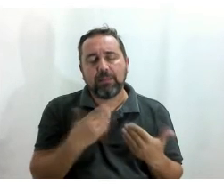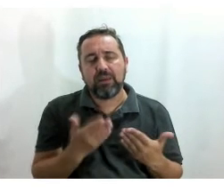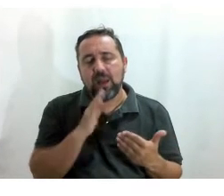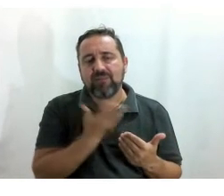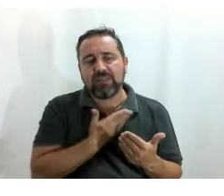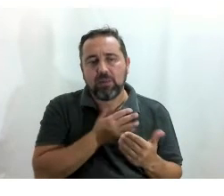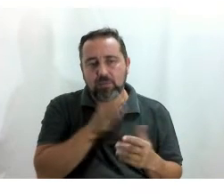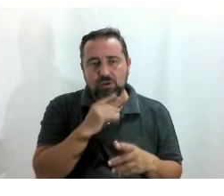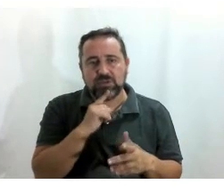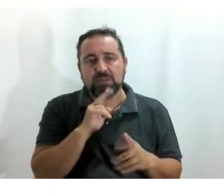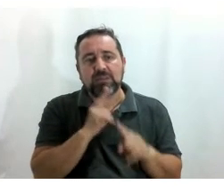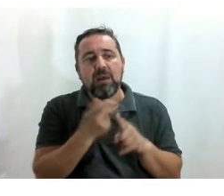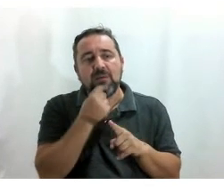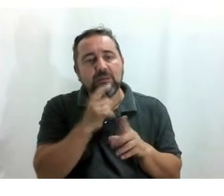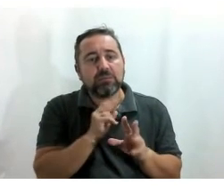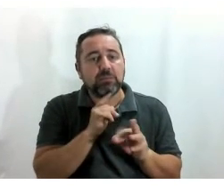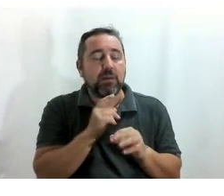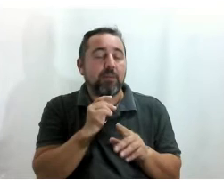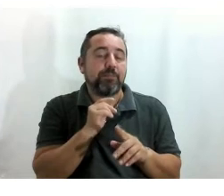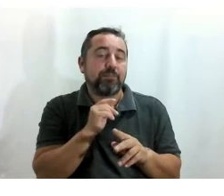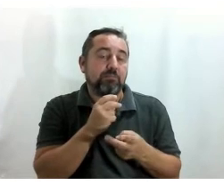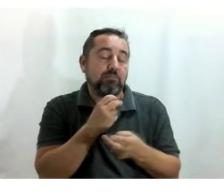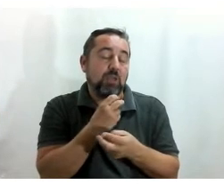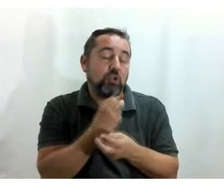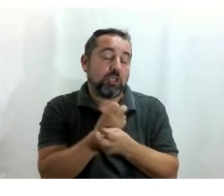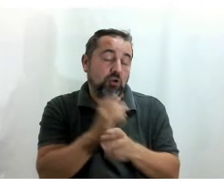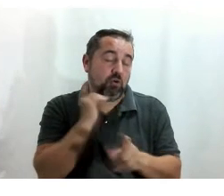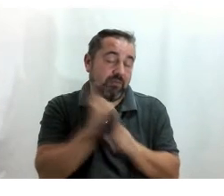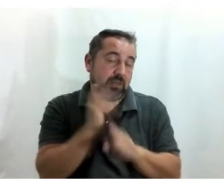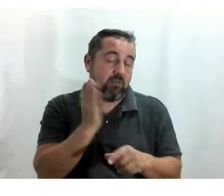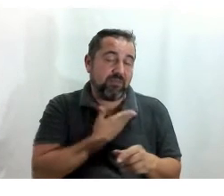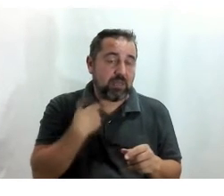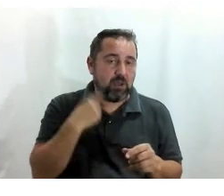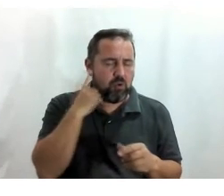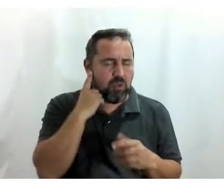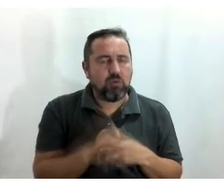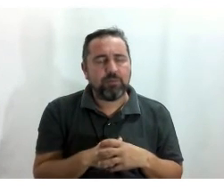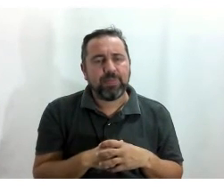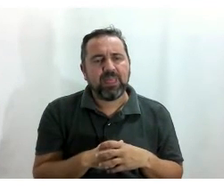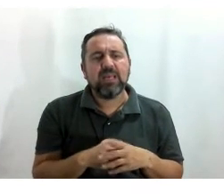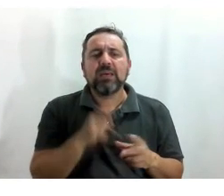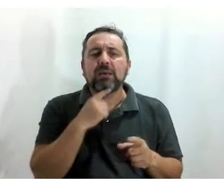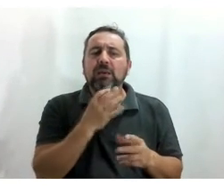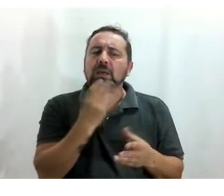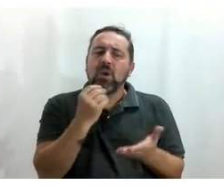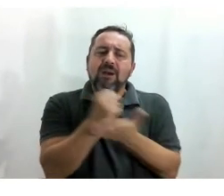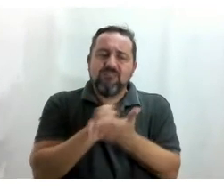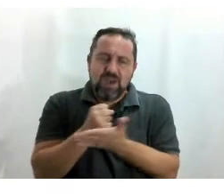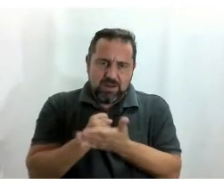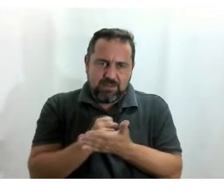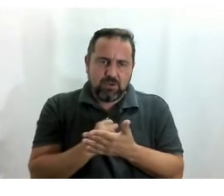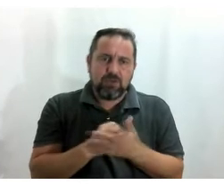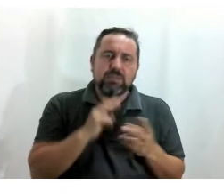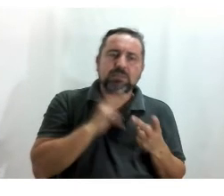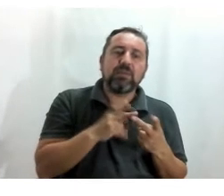por estos fármacos ototóxicos. A ver, el caso es que hay muchos fármacos, sobre todo los derivados del